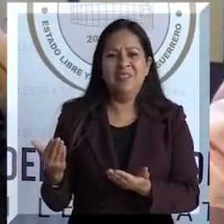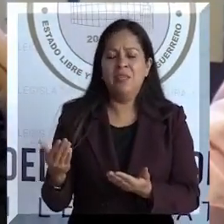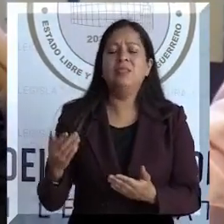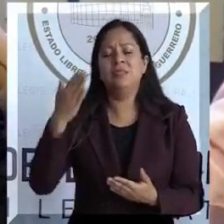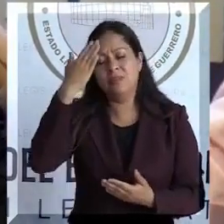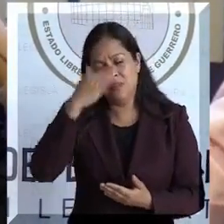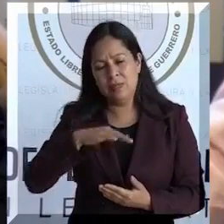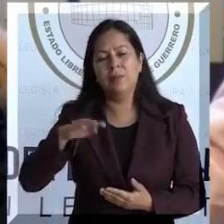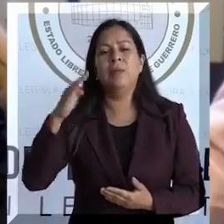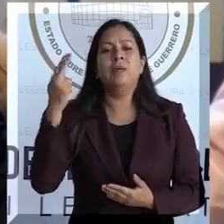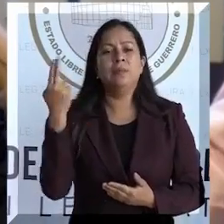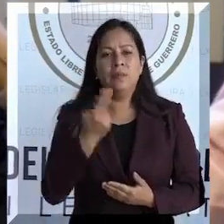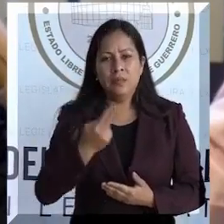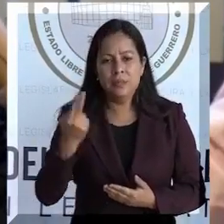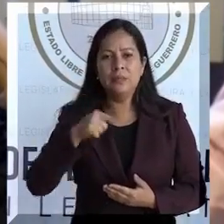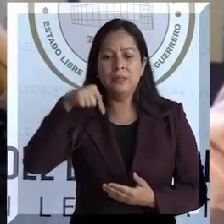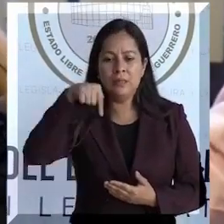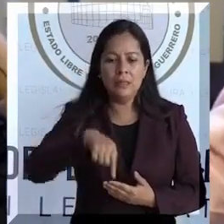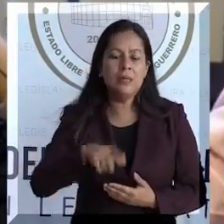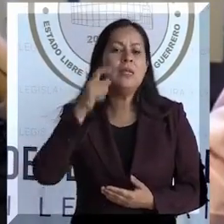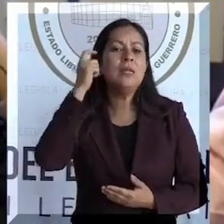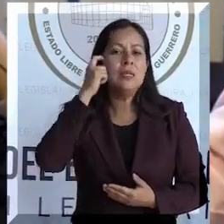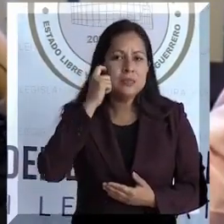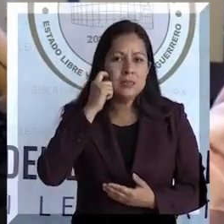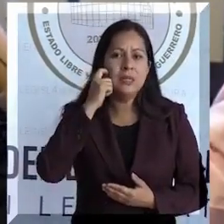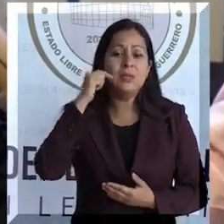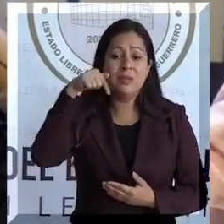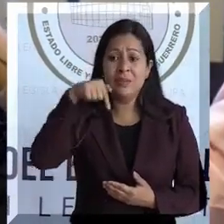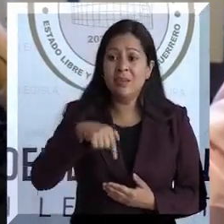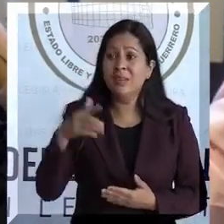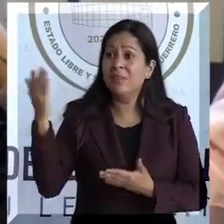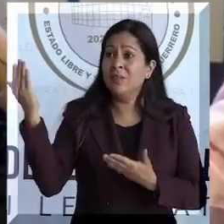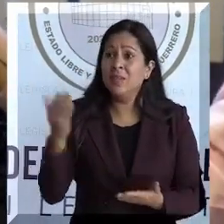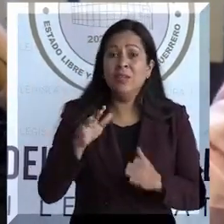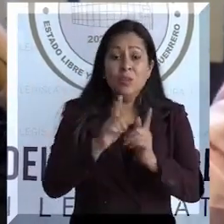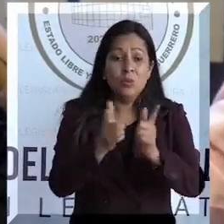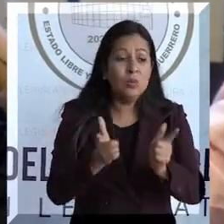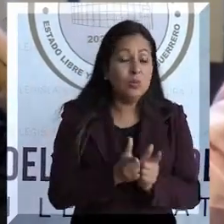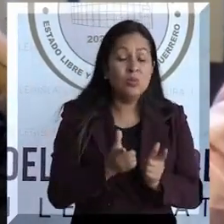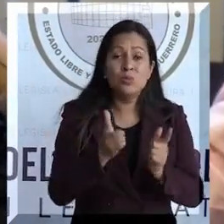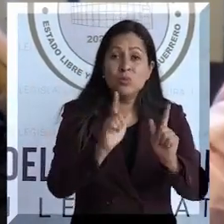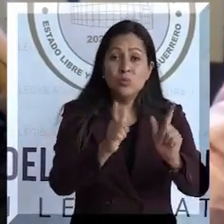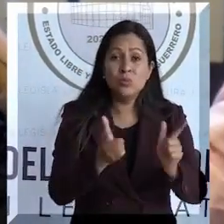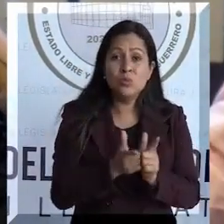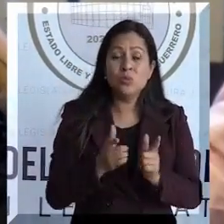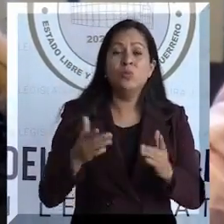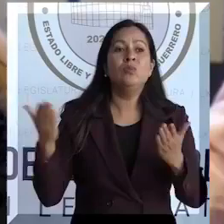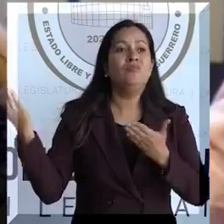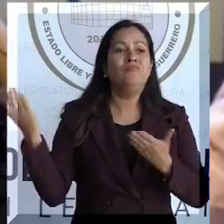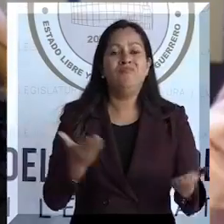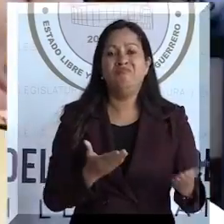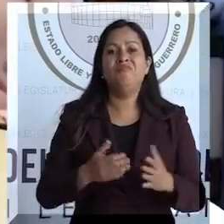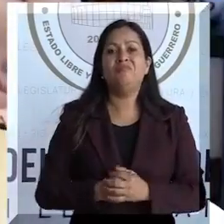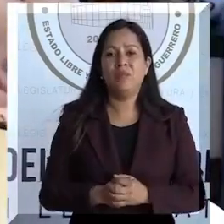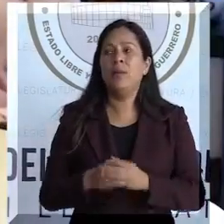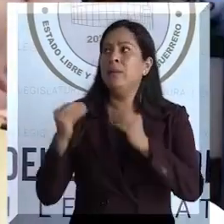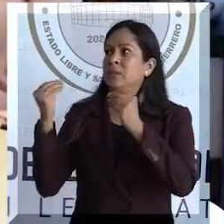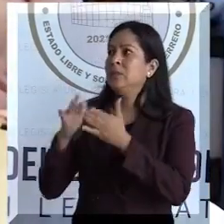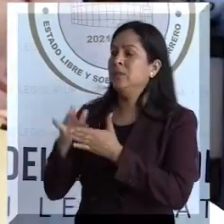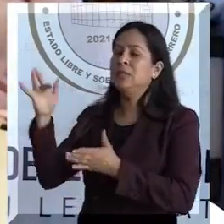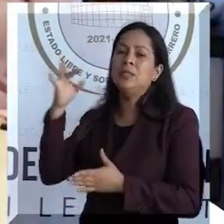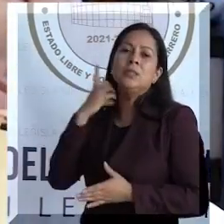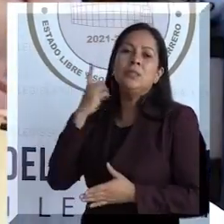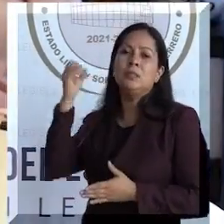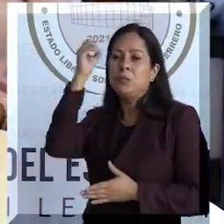muchas necesidades también aquí en Guerrero y que aquí llegan todos los sectores y que estamos de puertas abiertas para atenderlos. Muchísimas